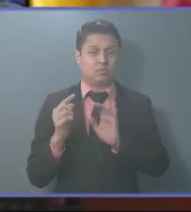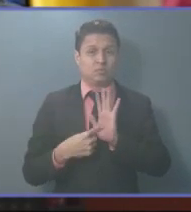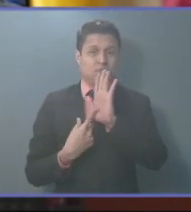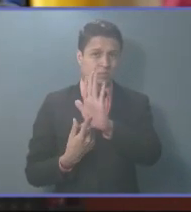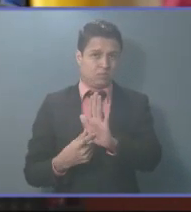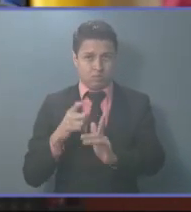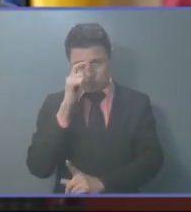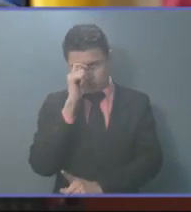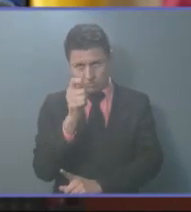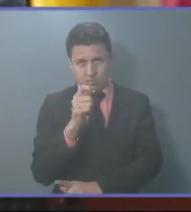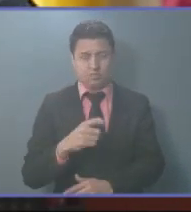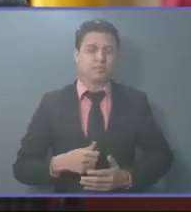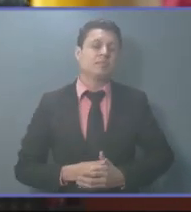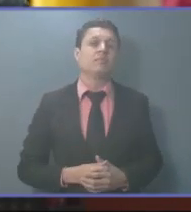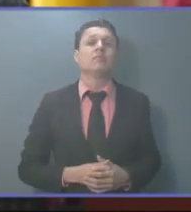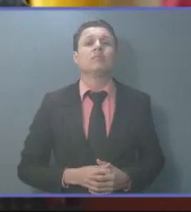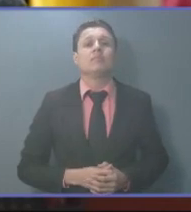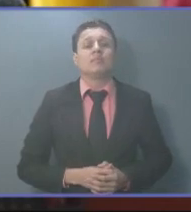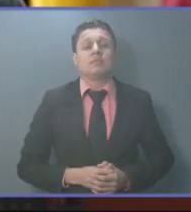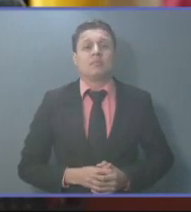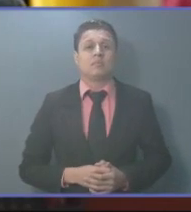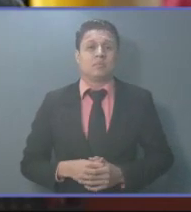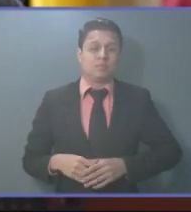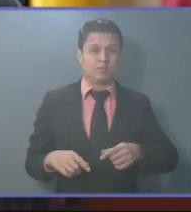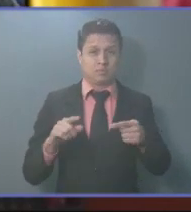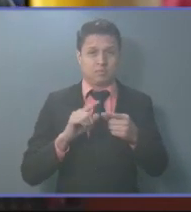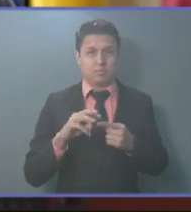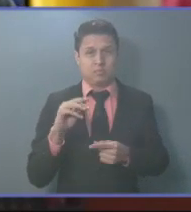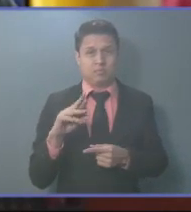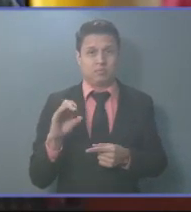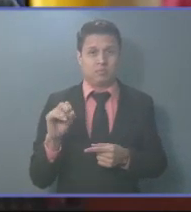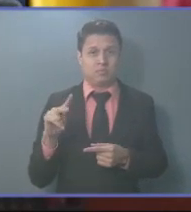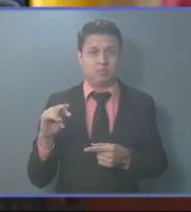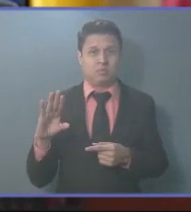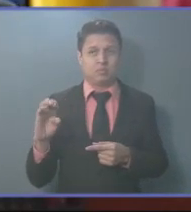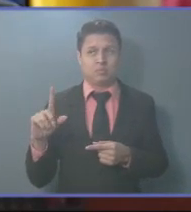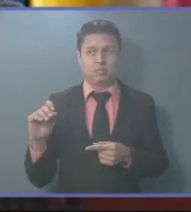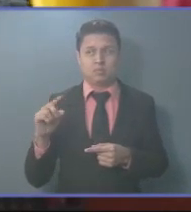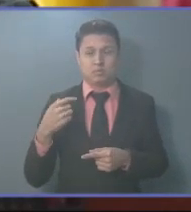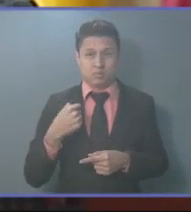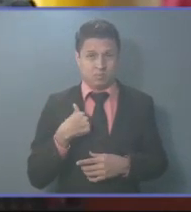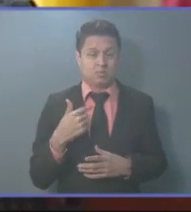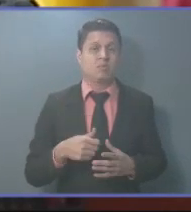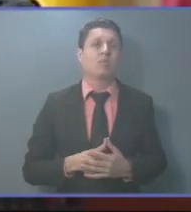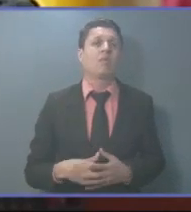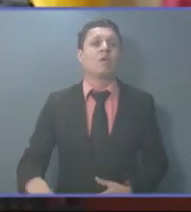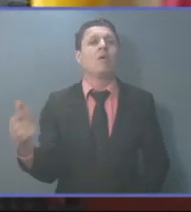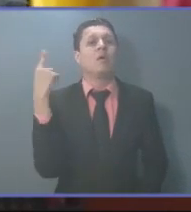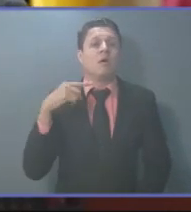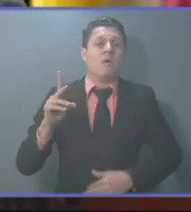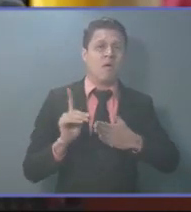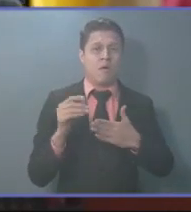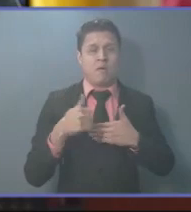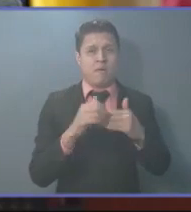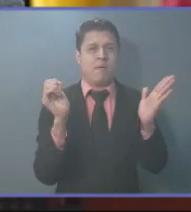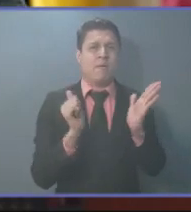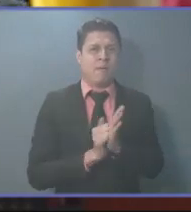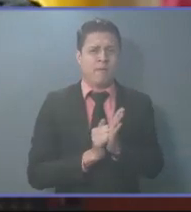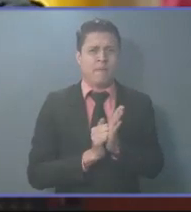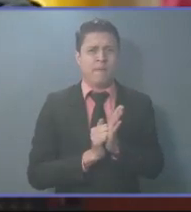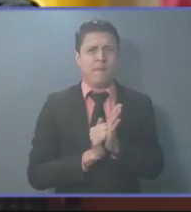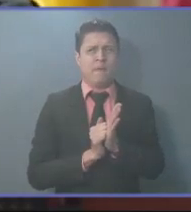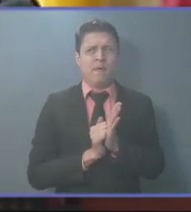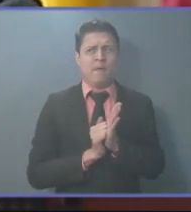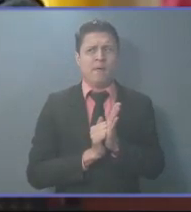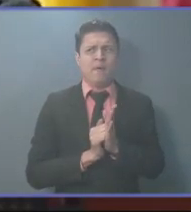legislativa presente mario antonio ponce lópez en mi calidad de diputado en la asamblea legislativa